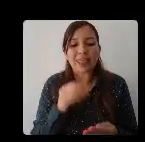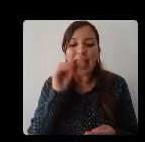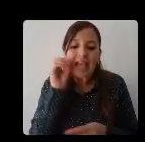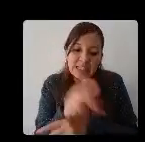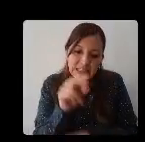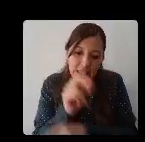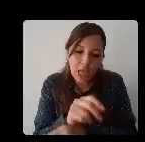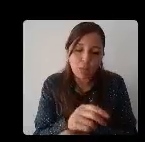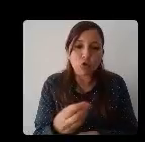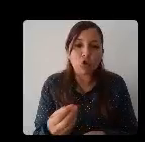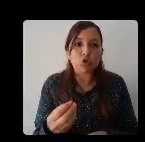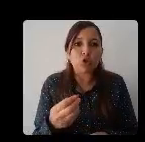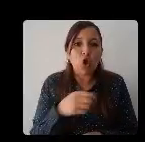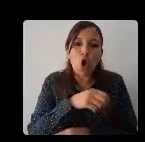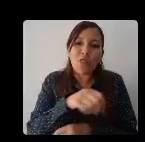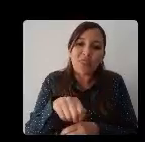nuestros visitantes.